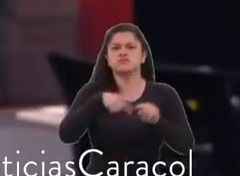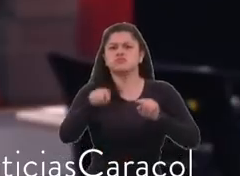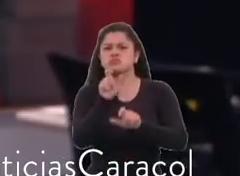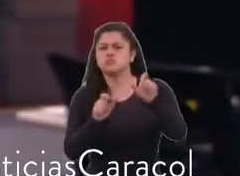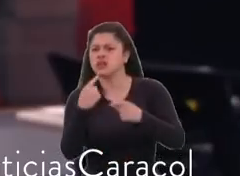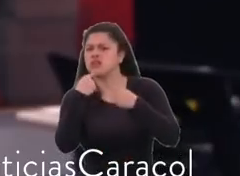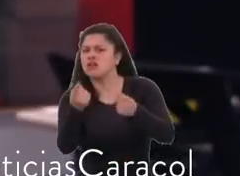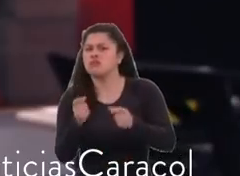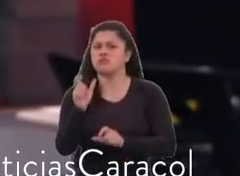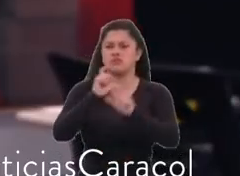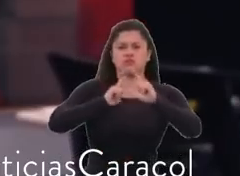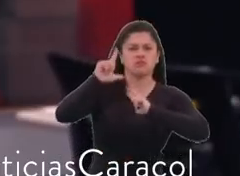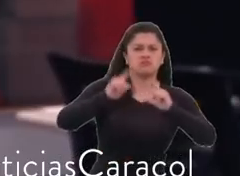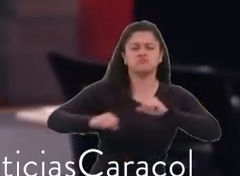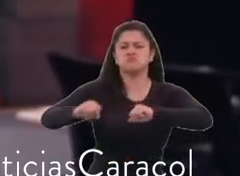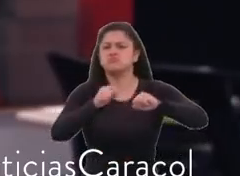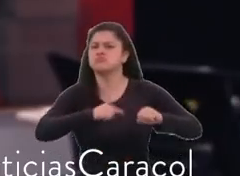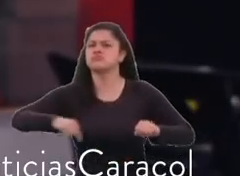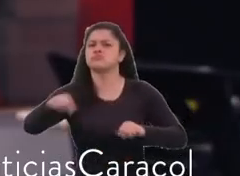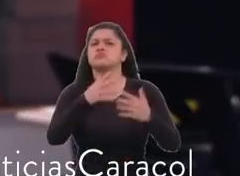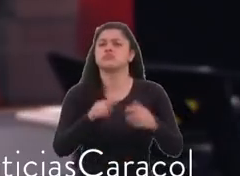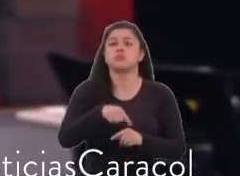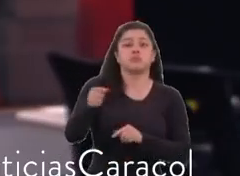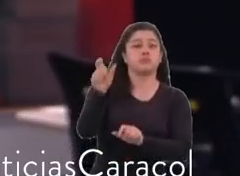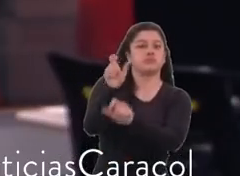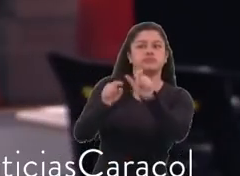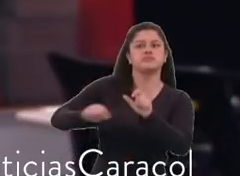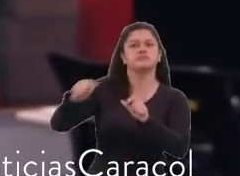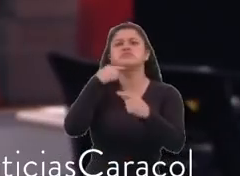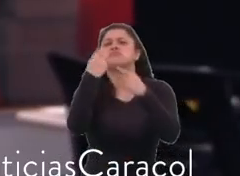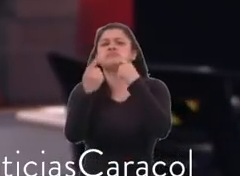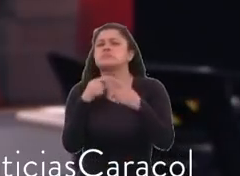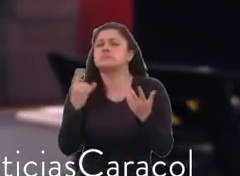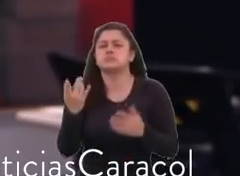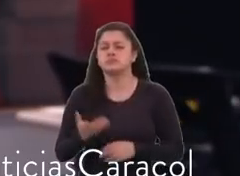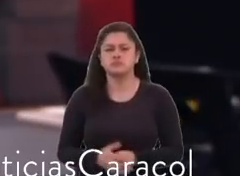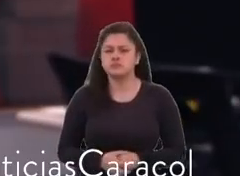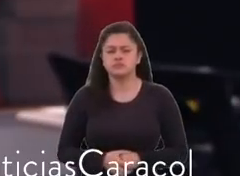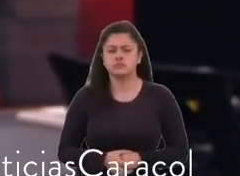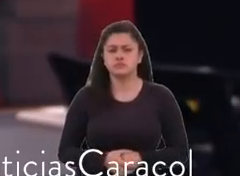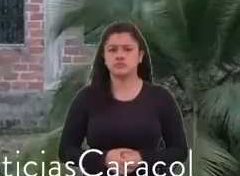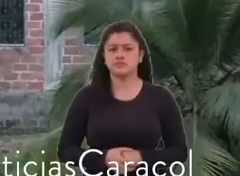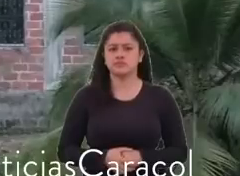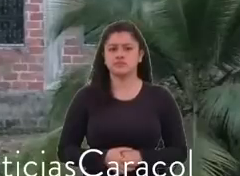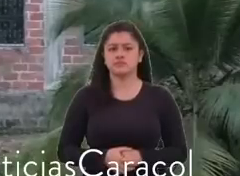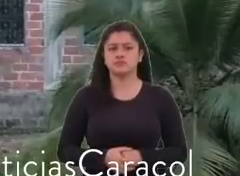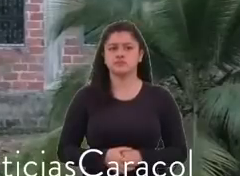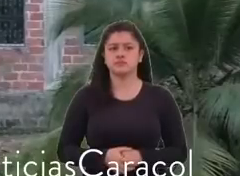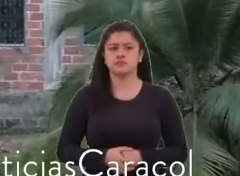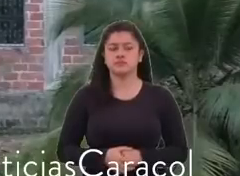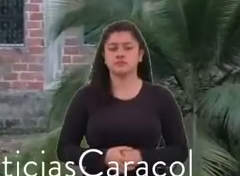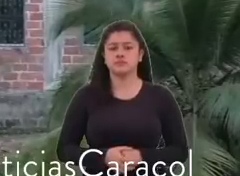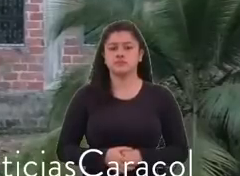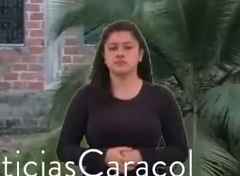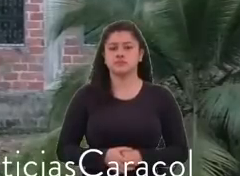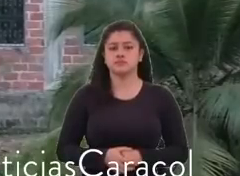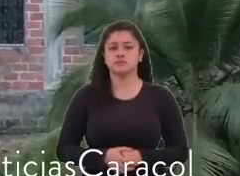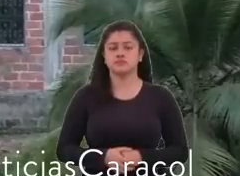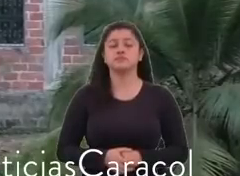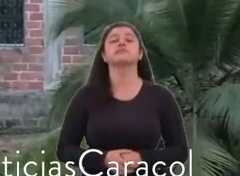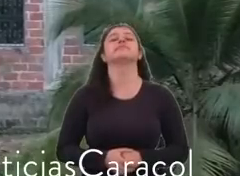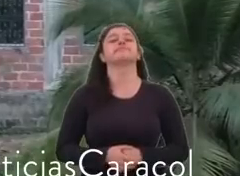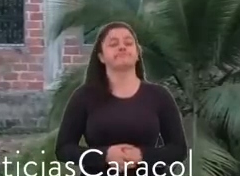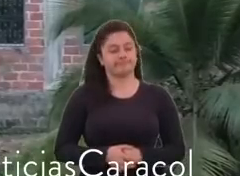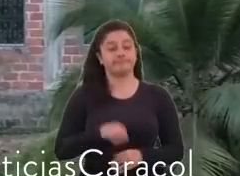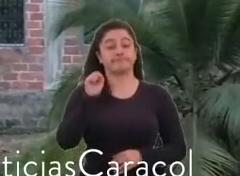lo que ellos necesitan, inmediata actuación de las autoridades. Sí, hablamos con los líderes de las